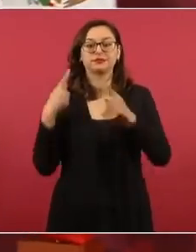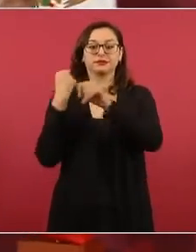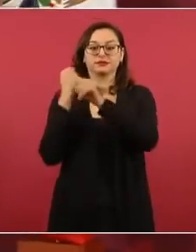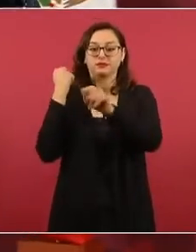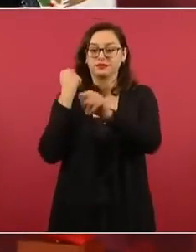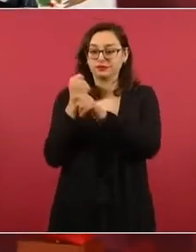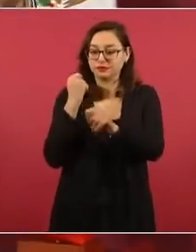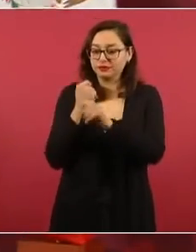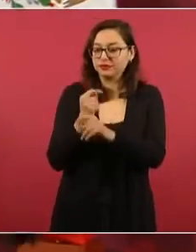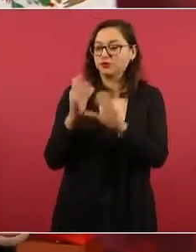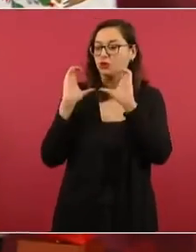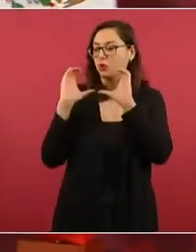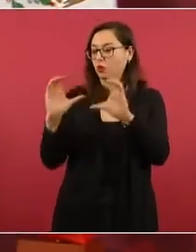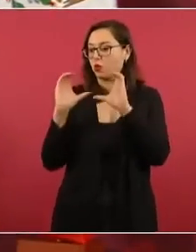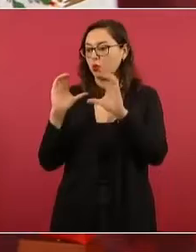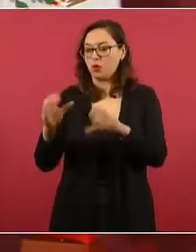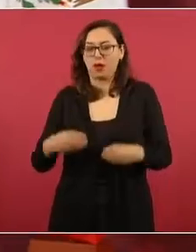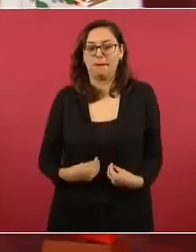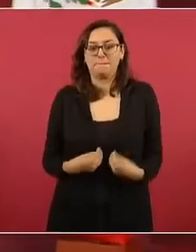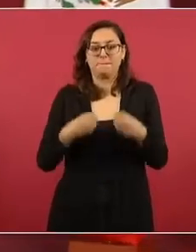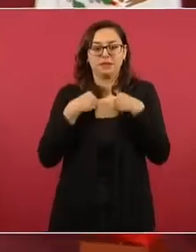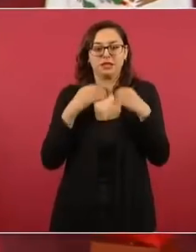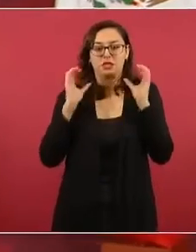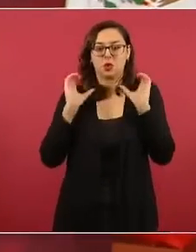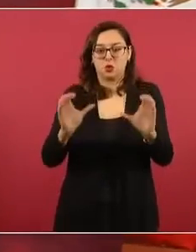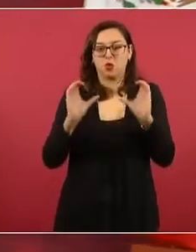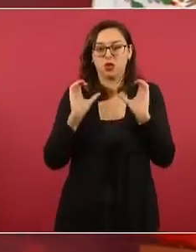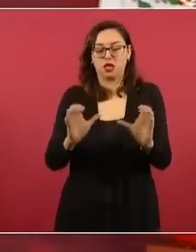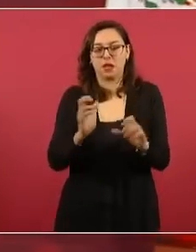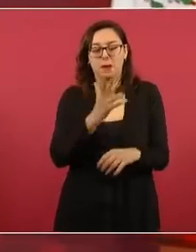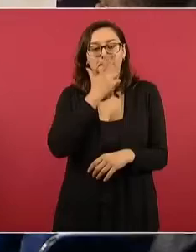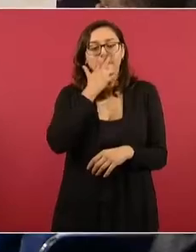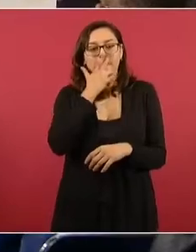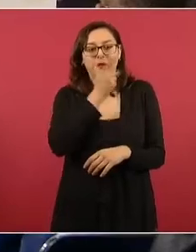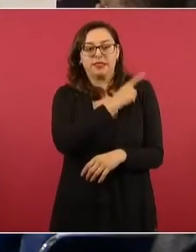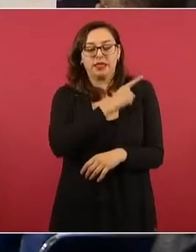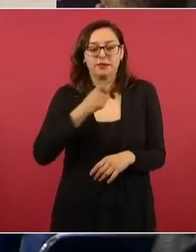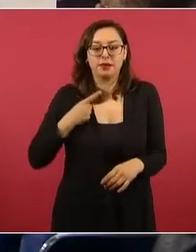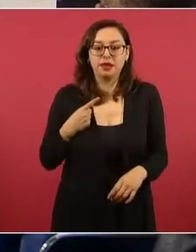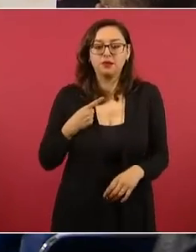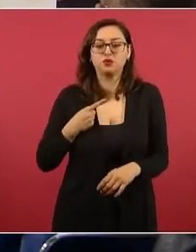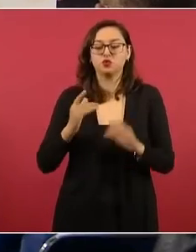transporte, cuidando la vida de los migrantes,